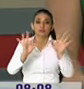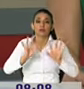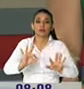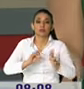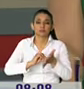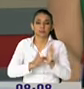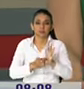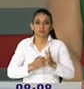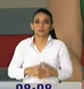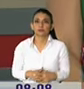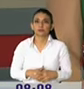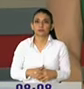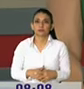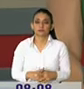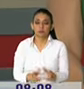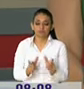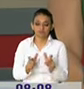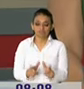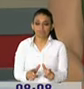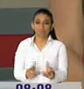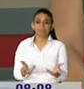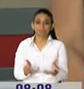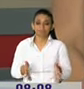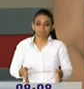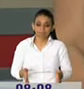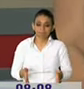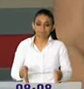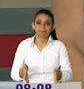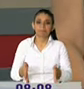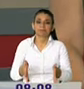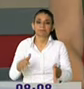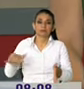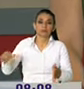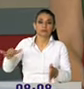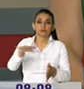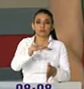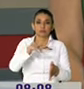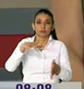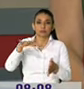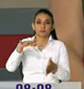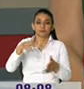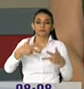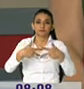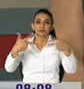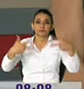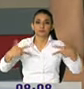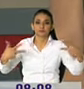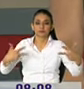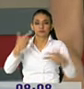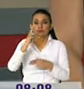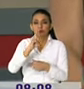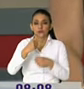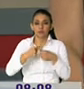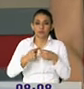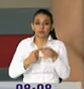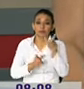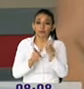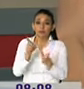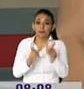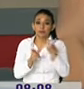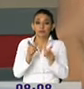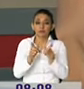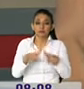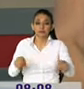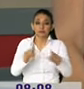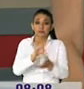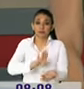minutos y les contamos que un hueco se originó en una parte de un paso peatonal, esto en el sector de Tío Gallo, al sur de la ciudad de Quito. Los moradores están